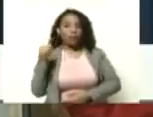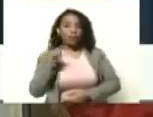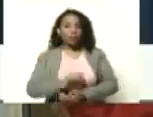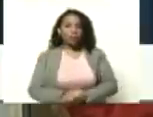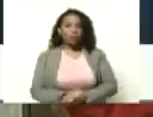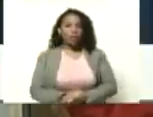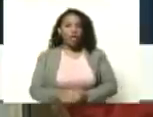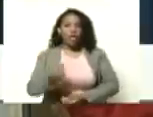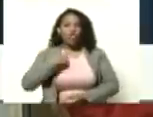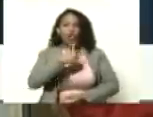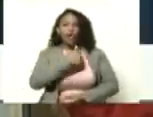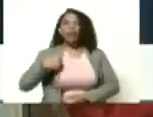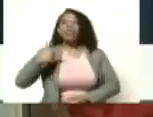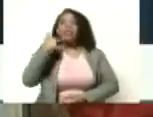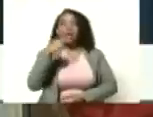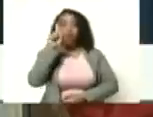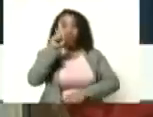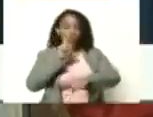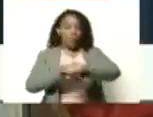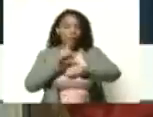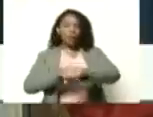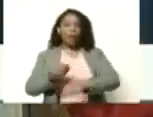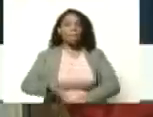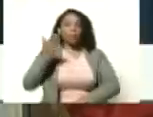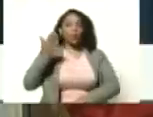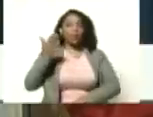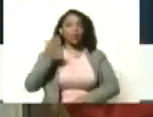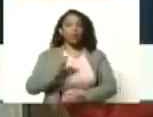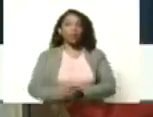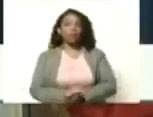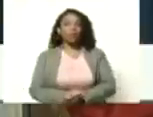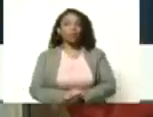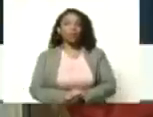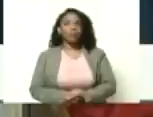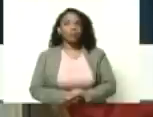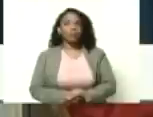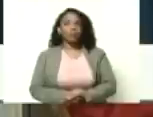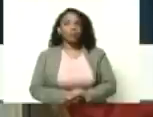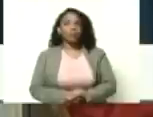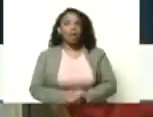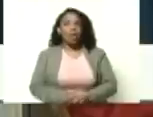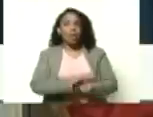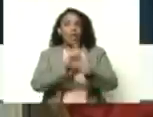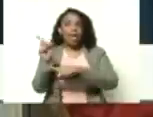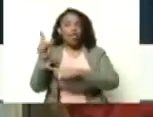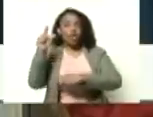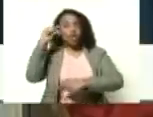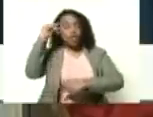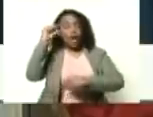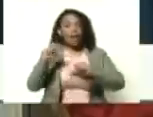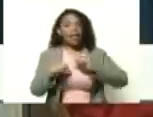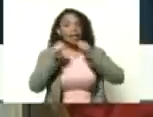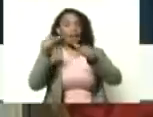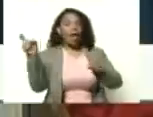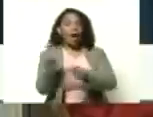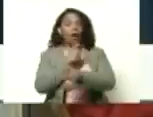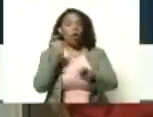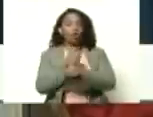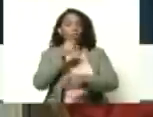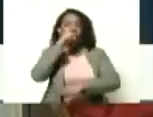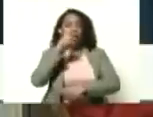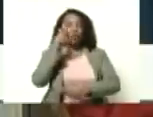yo quiero destacar un momento importante a partir d de aquellos días iniciales de agosto del año